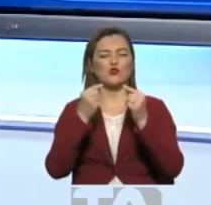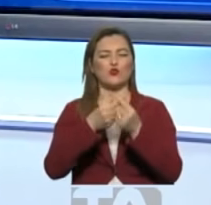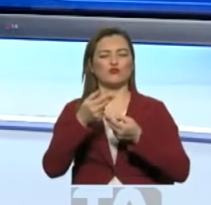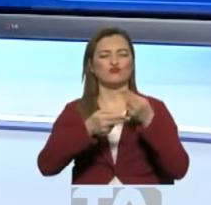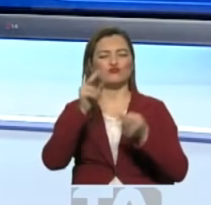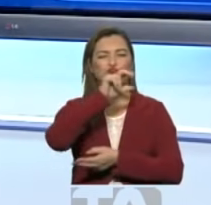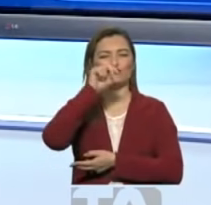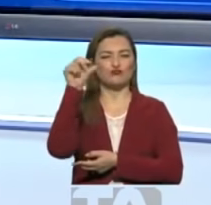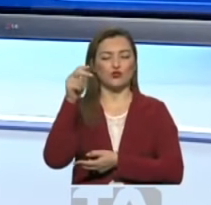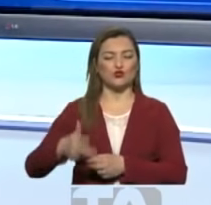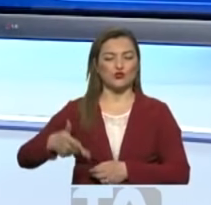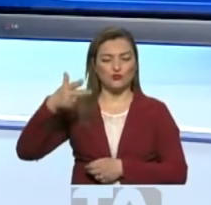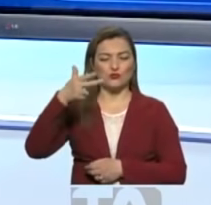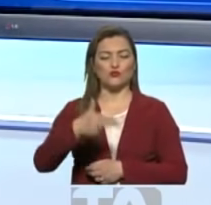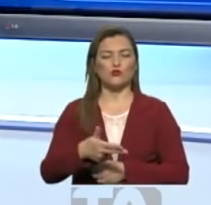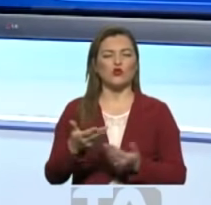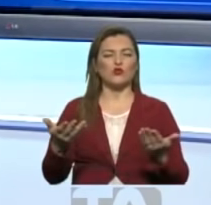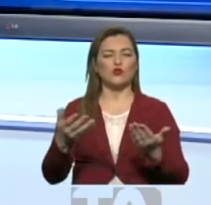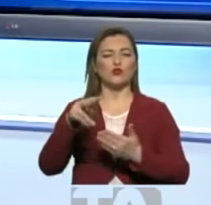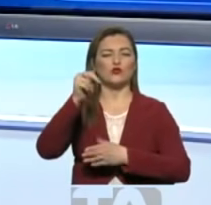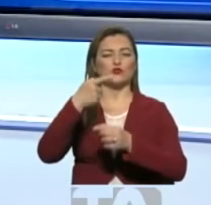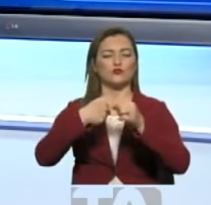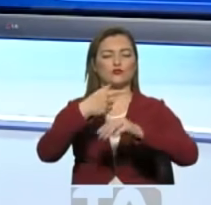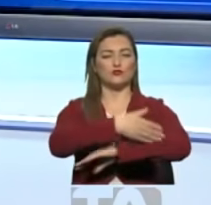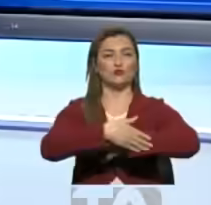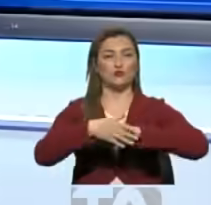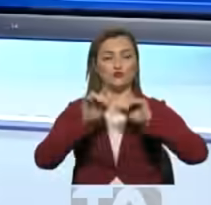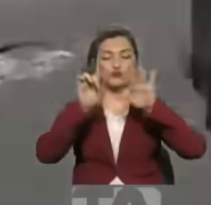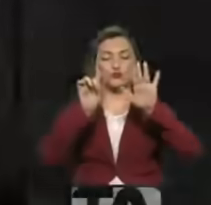calles 6 de diciembre y República en el norte de la capital.